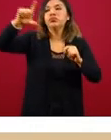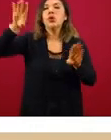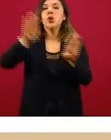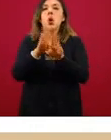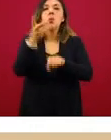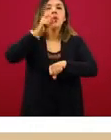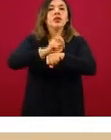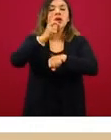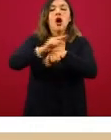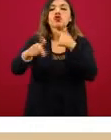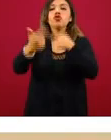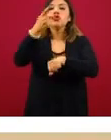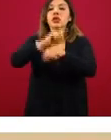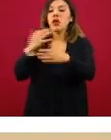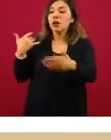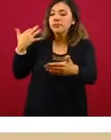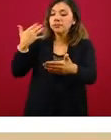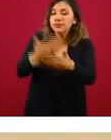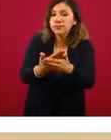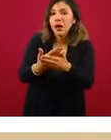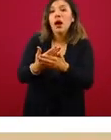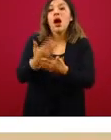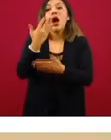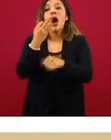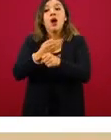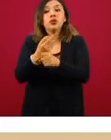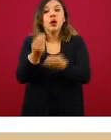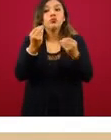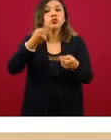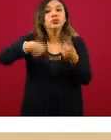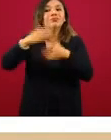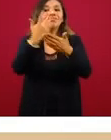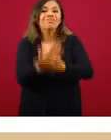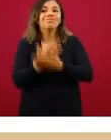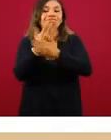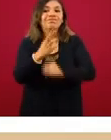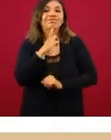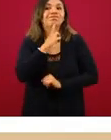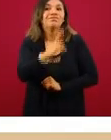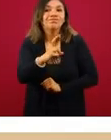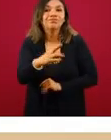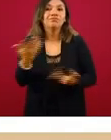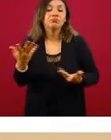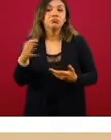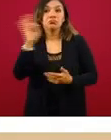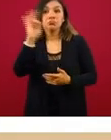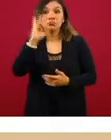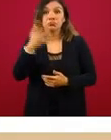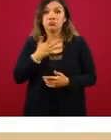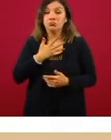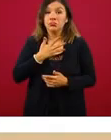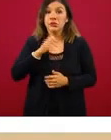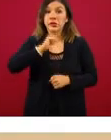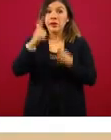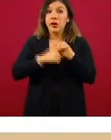últimos 12 días, esperando muchos de ellos un resultado, y de alguna manera si hay una